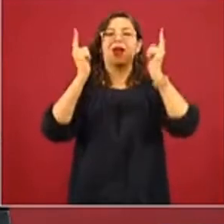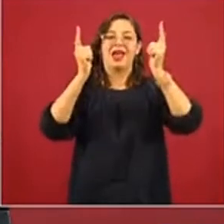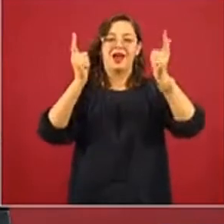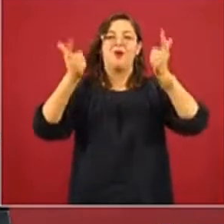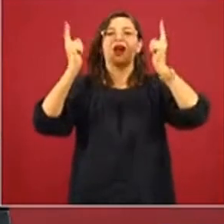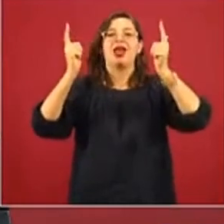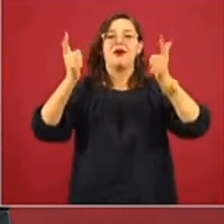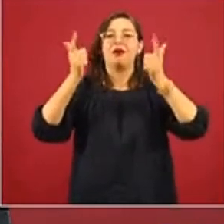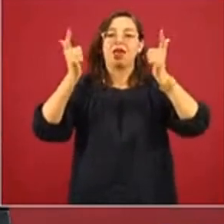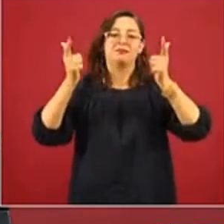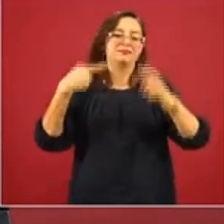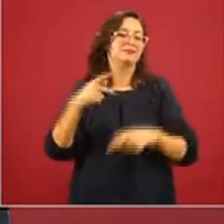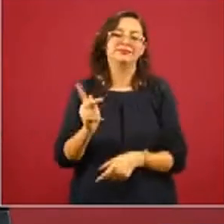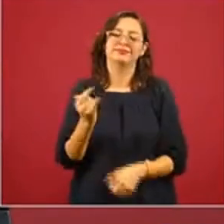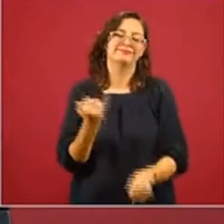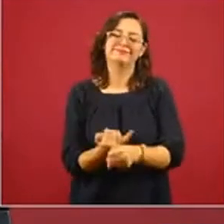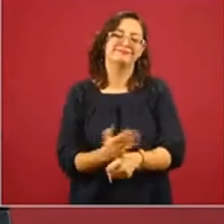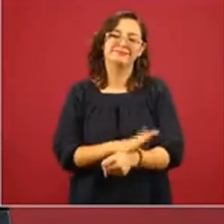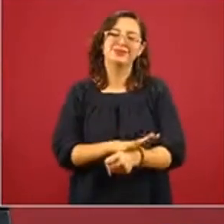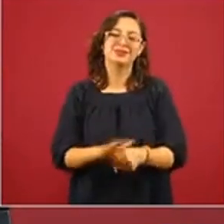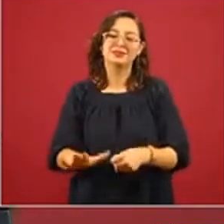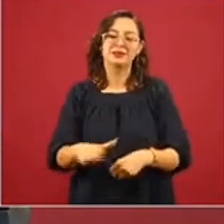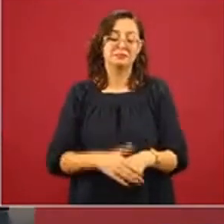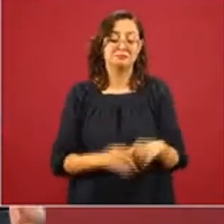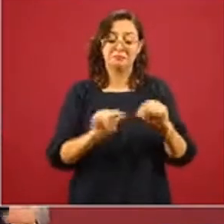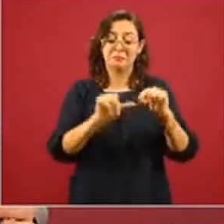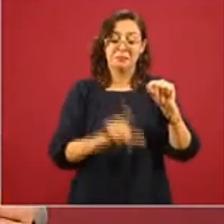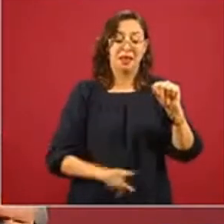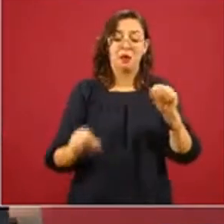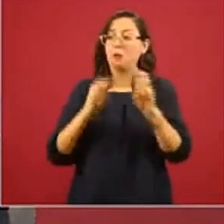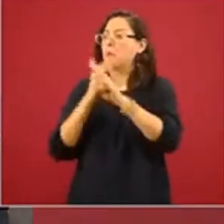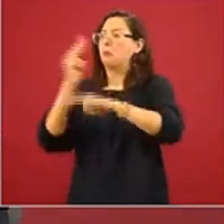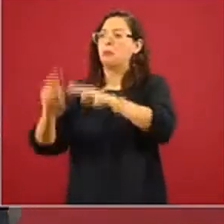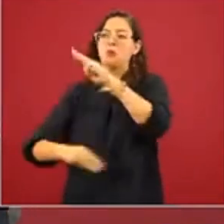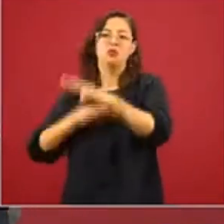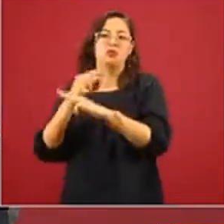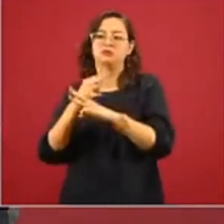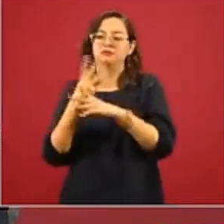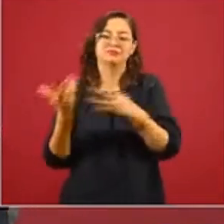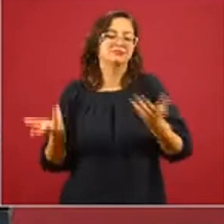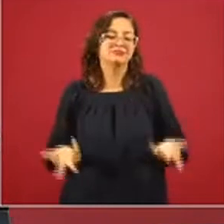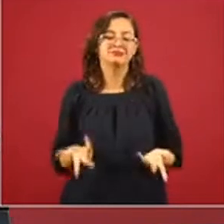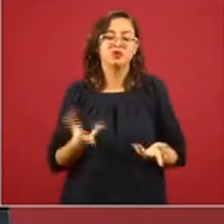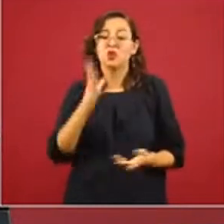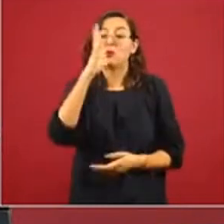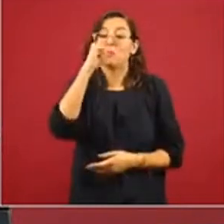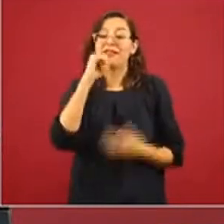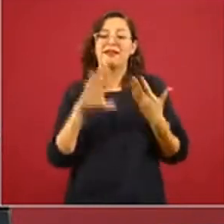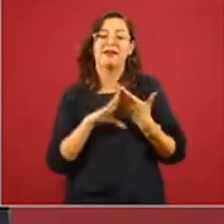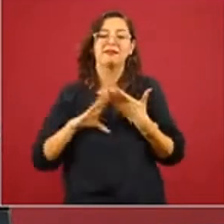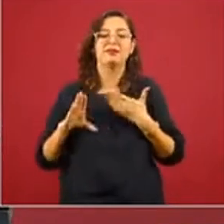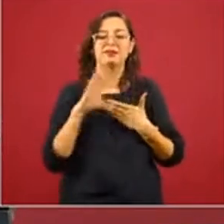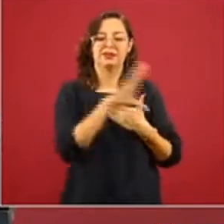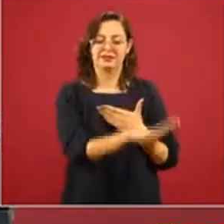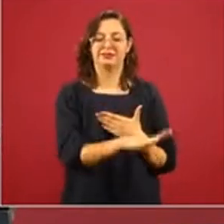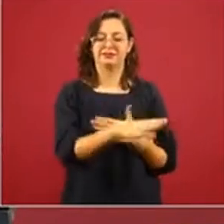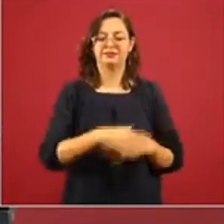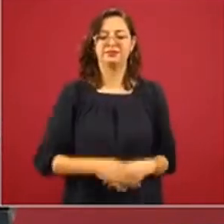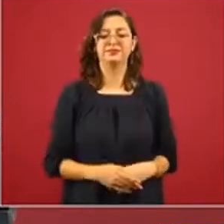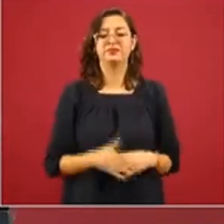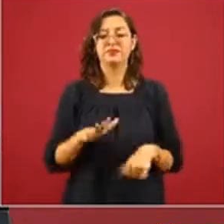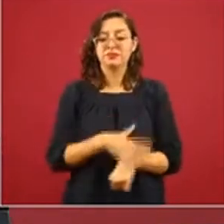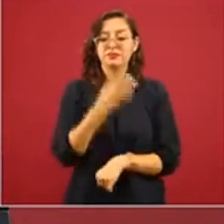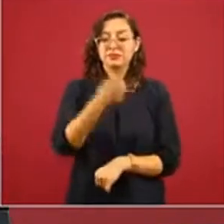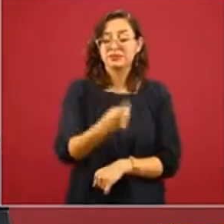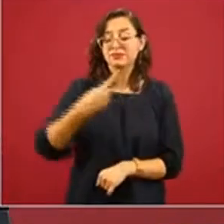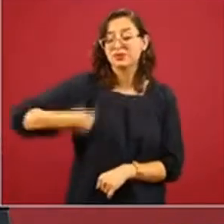Pero desde luego esto no es posible, ni en México ni en el mundo. Por eso lo hemos estado comentando aquí con